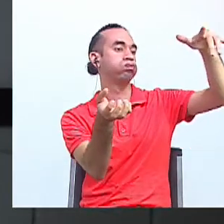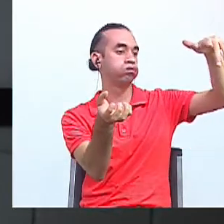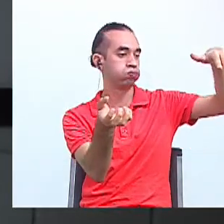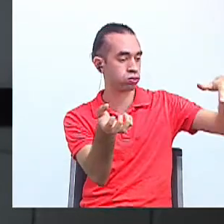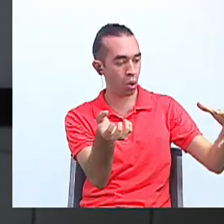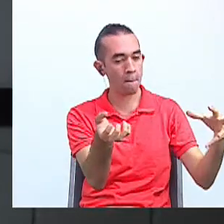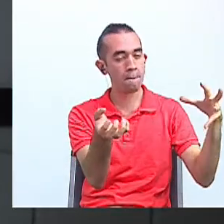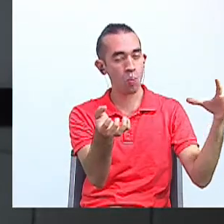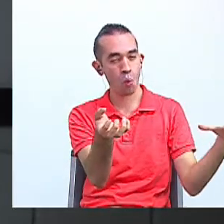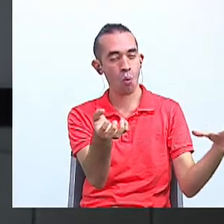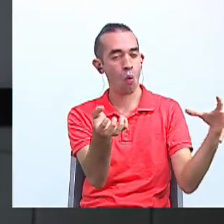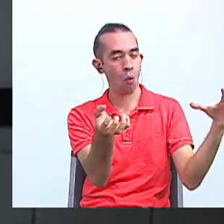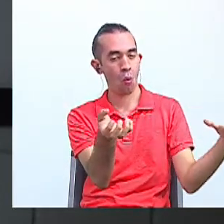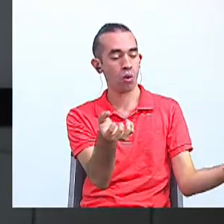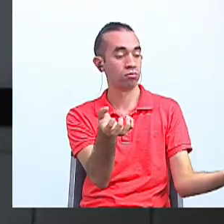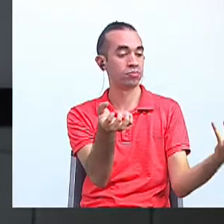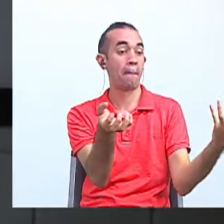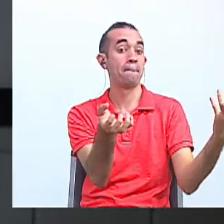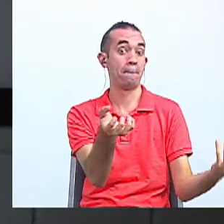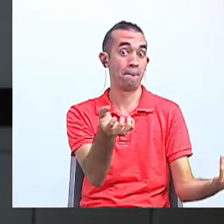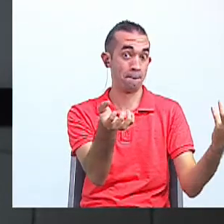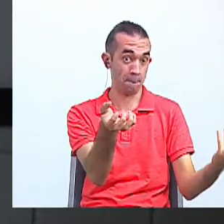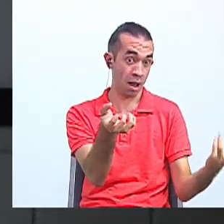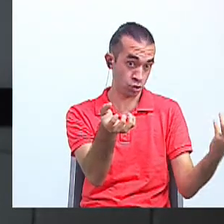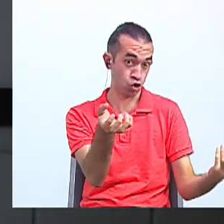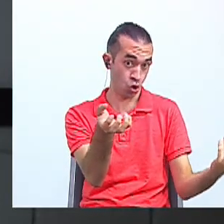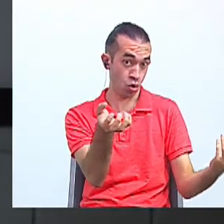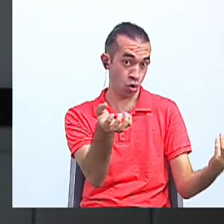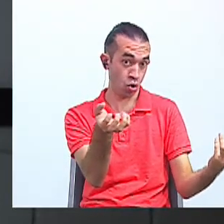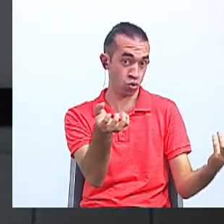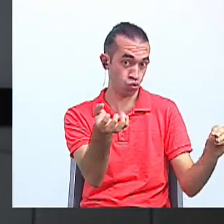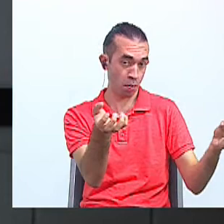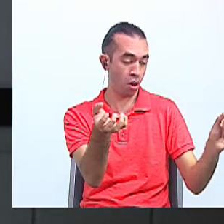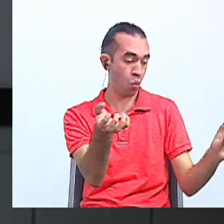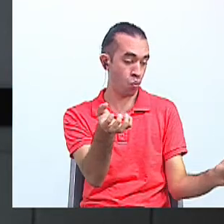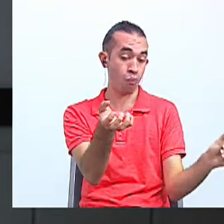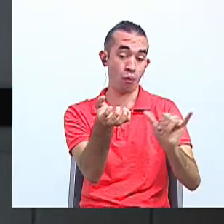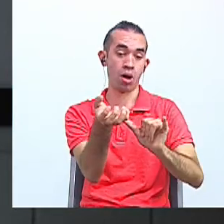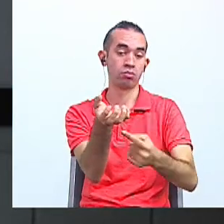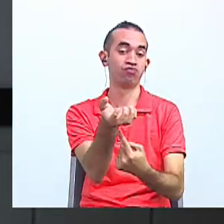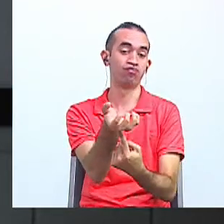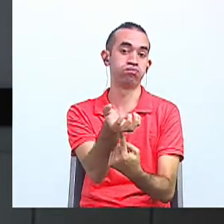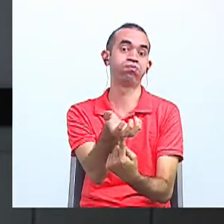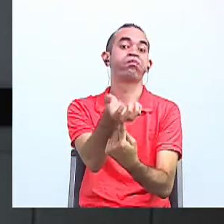o boyante que es igual al peso del volumen desplazado por el objeto.